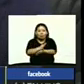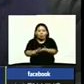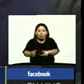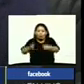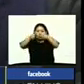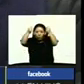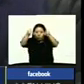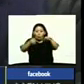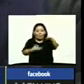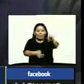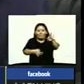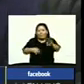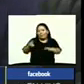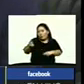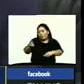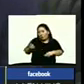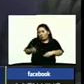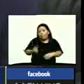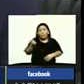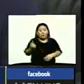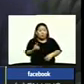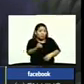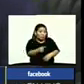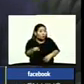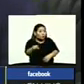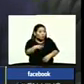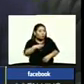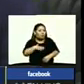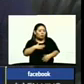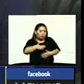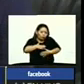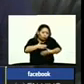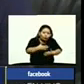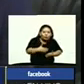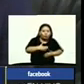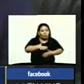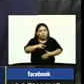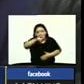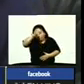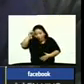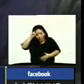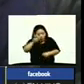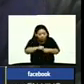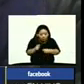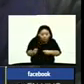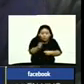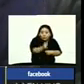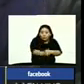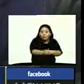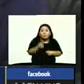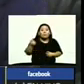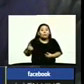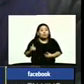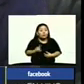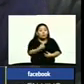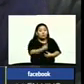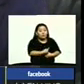como la solvencia de la policía también, personas que tienen vocación eminentemente agrícola, personas que son